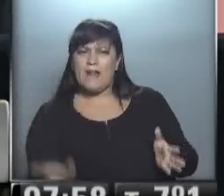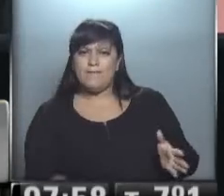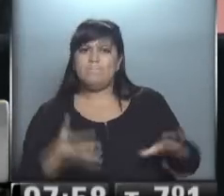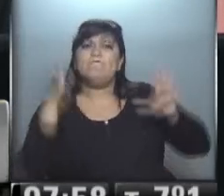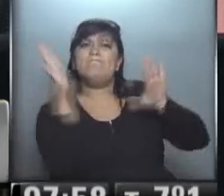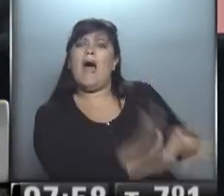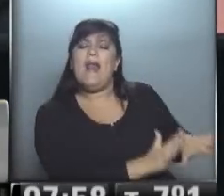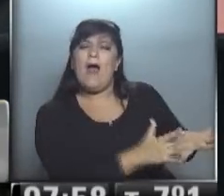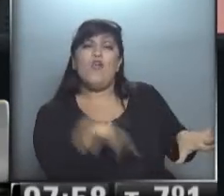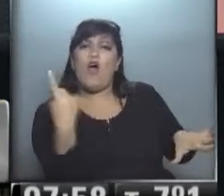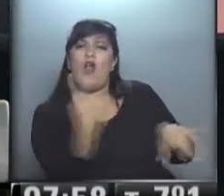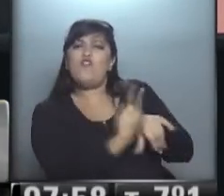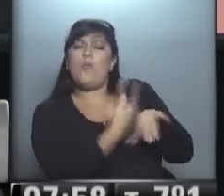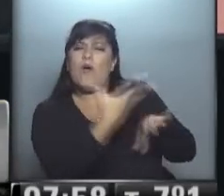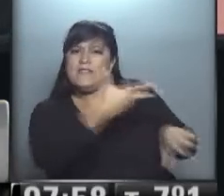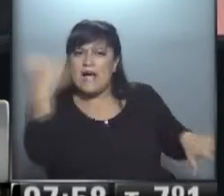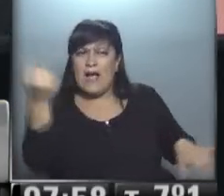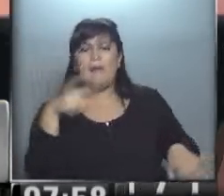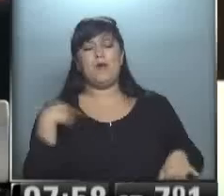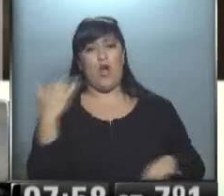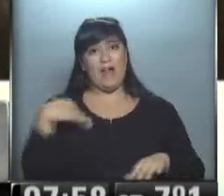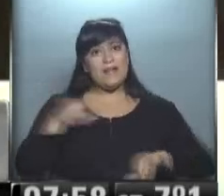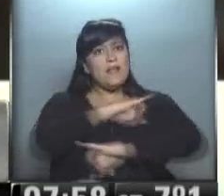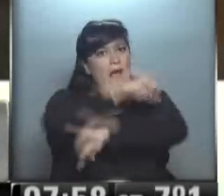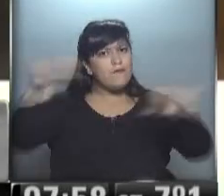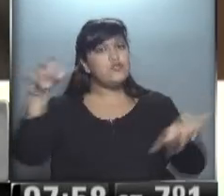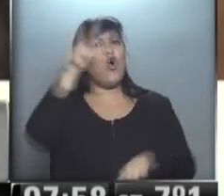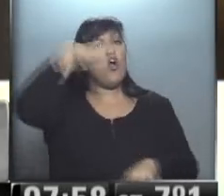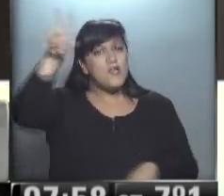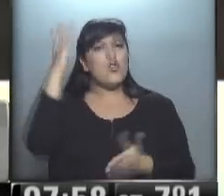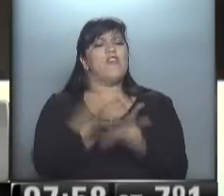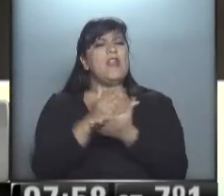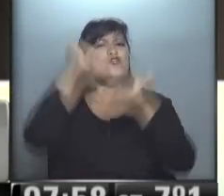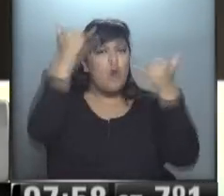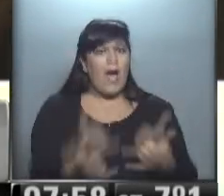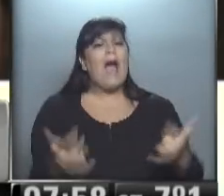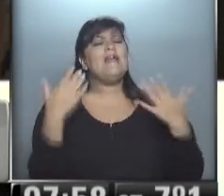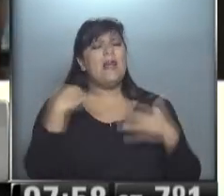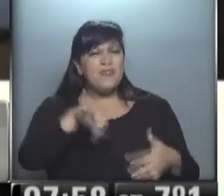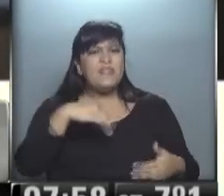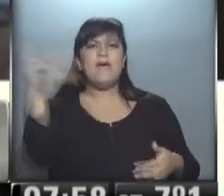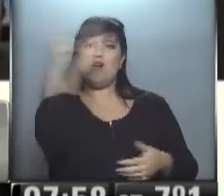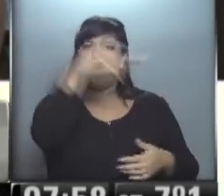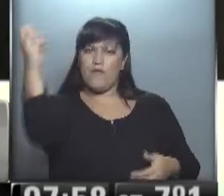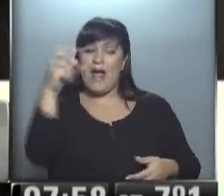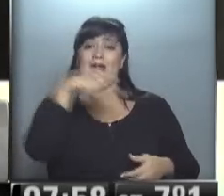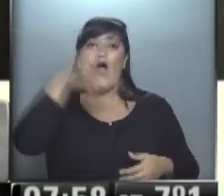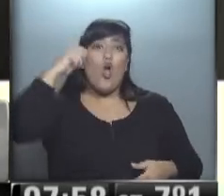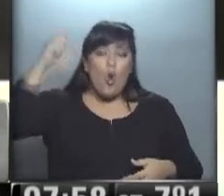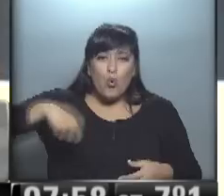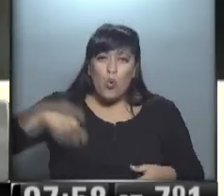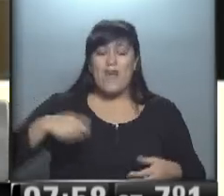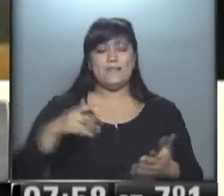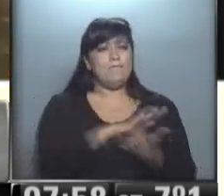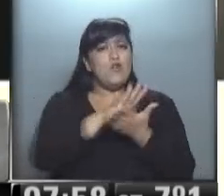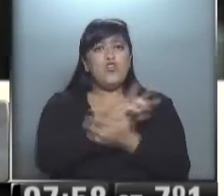siendo bloqueados por el juez griesa eh referencias de los funcionarios a que griesa no está resolviendo estos temas que están pendientes